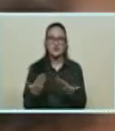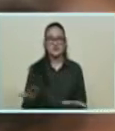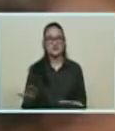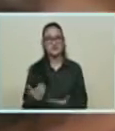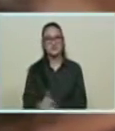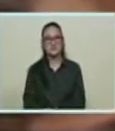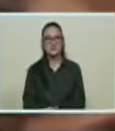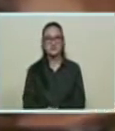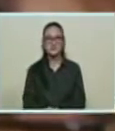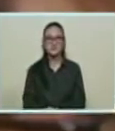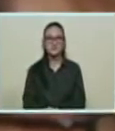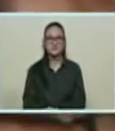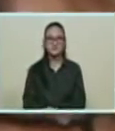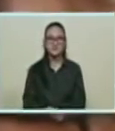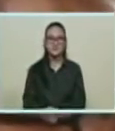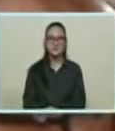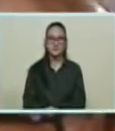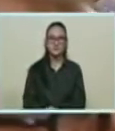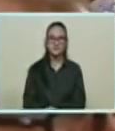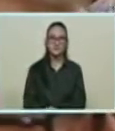oligarquía.